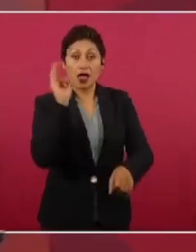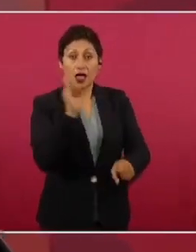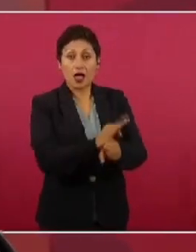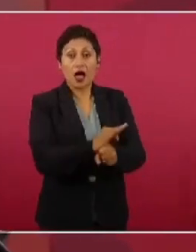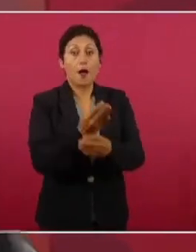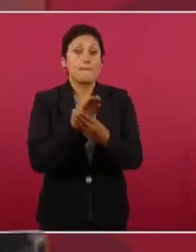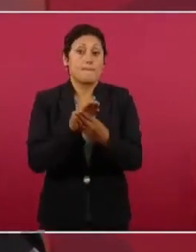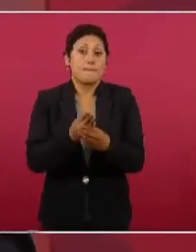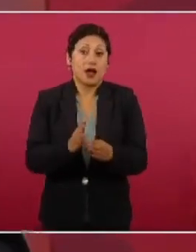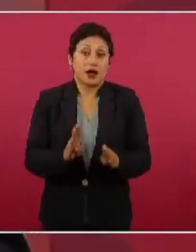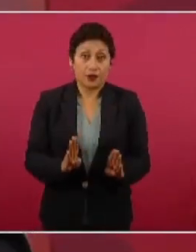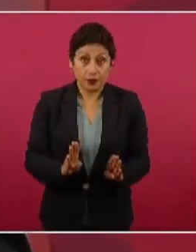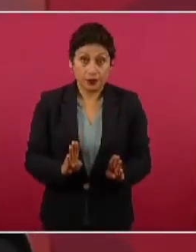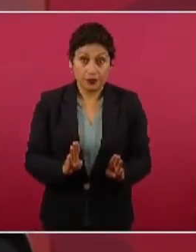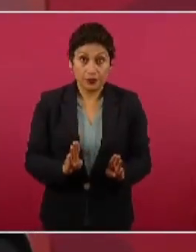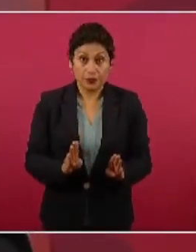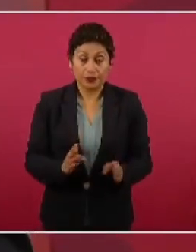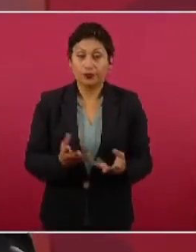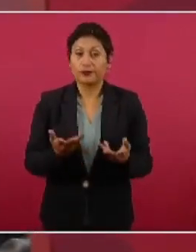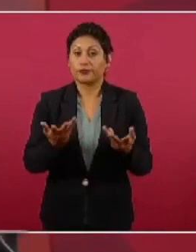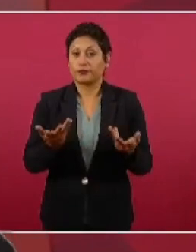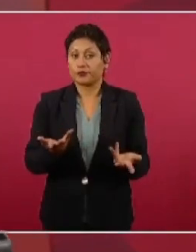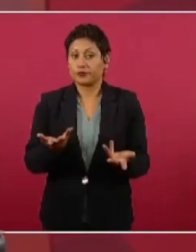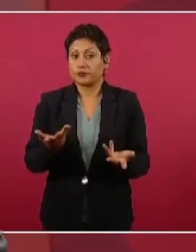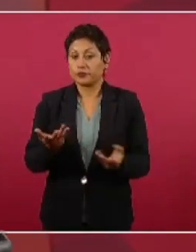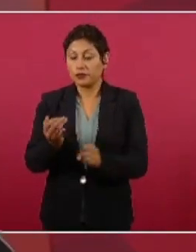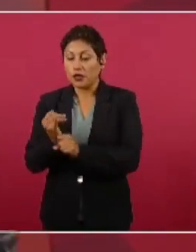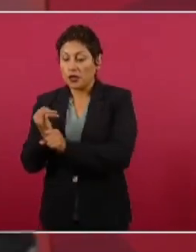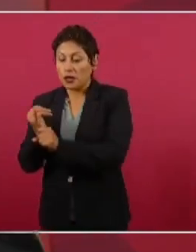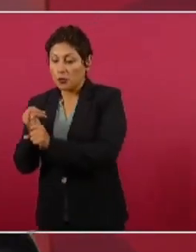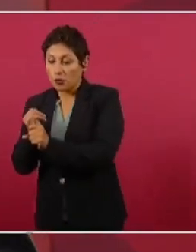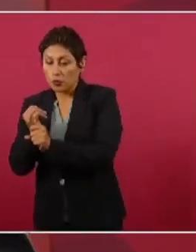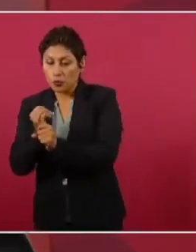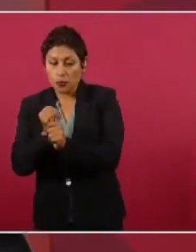Y si se encuentra que hay